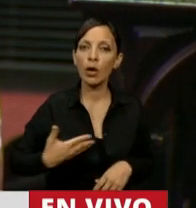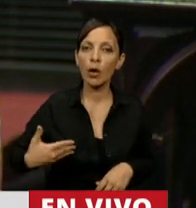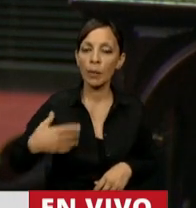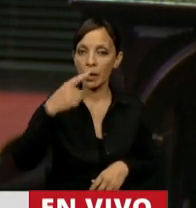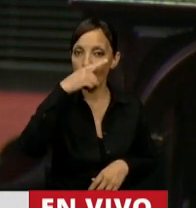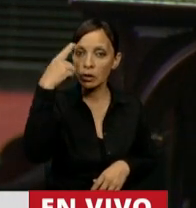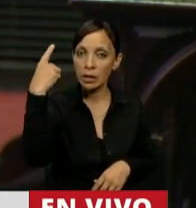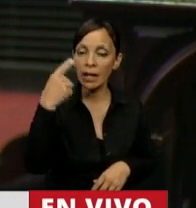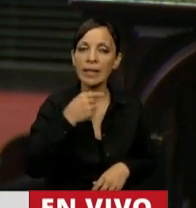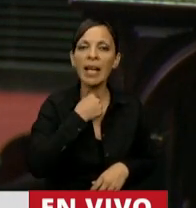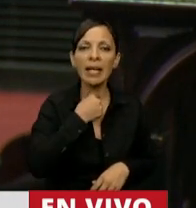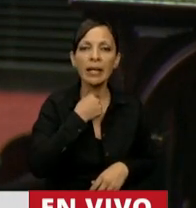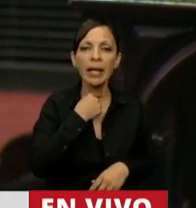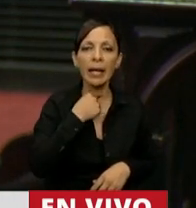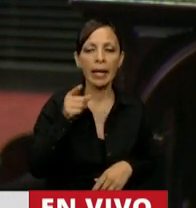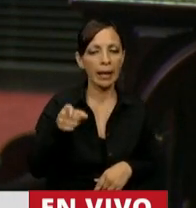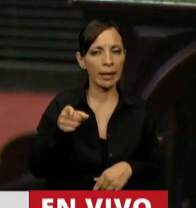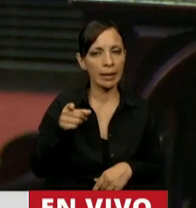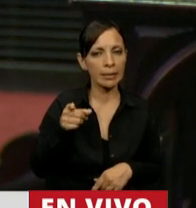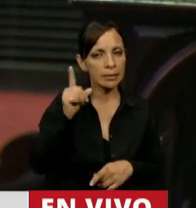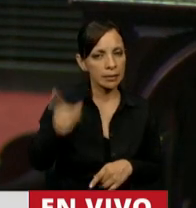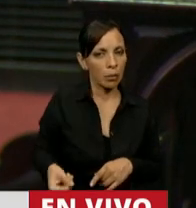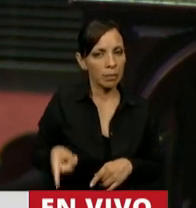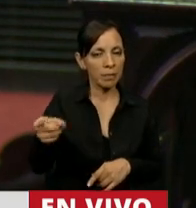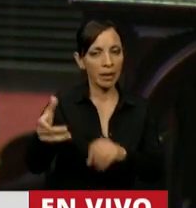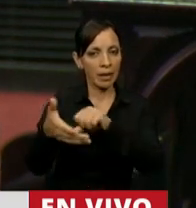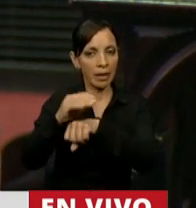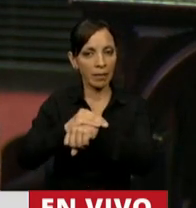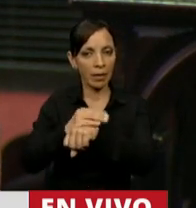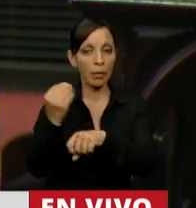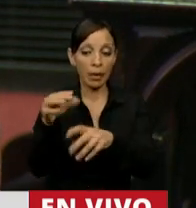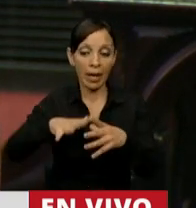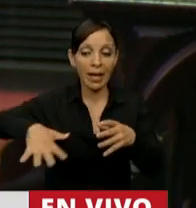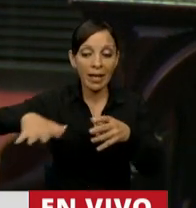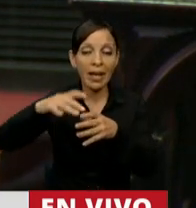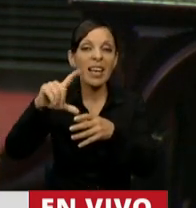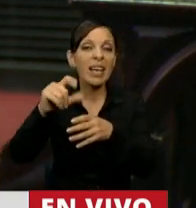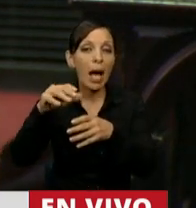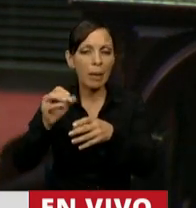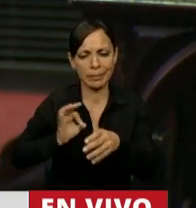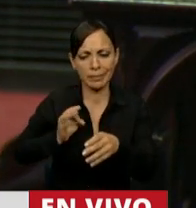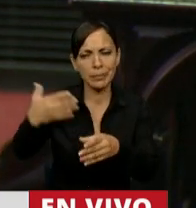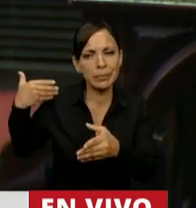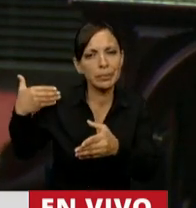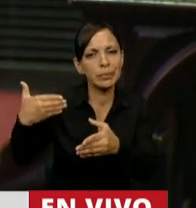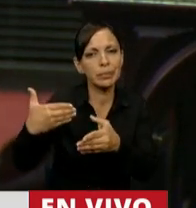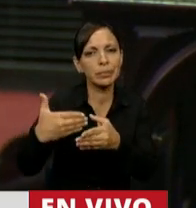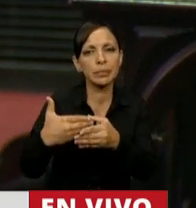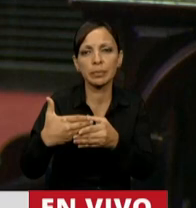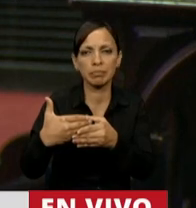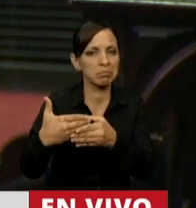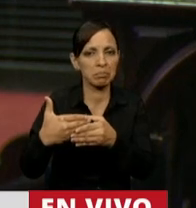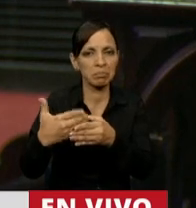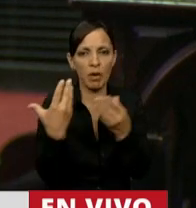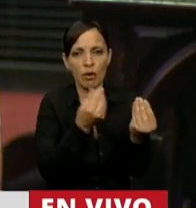nacional quiere someter a la Ciudad de Buenos Aires y al jefe de gobierno porque somos un distrito que desde hace años no